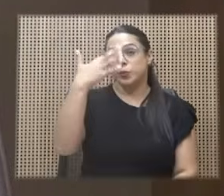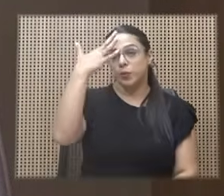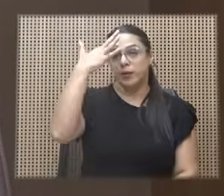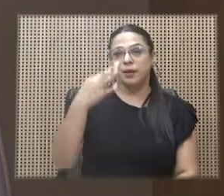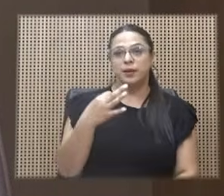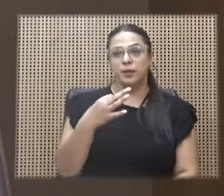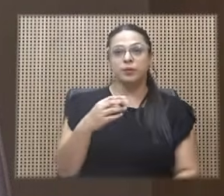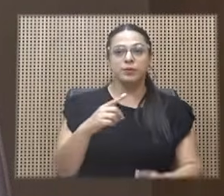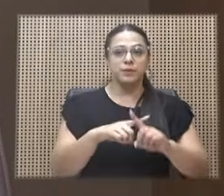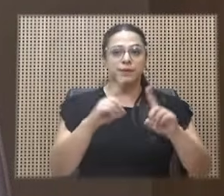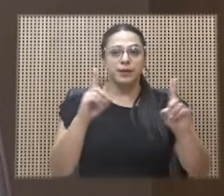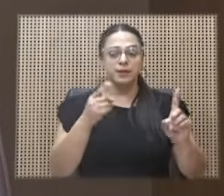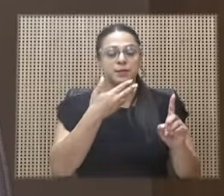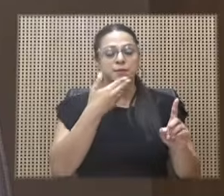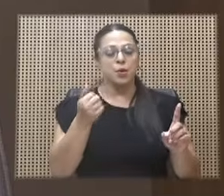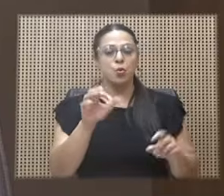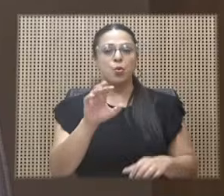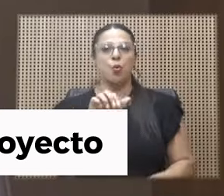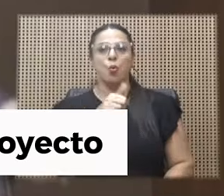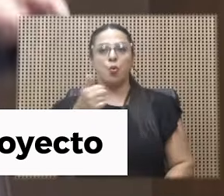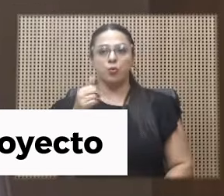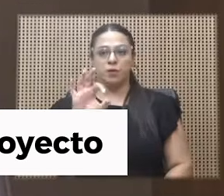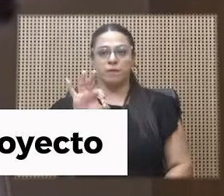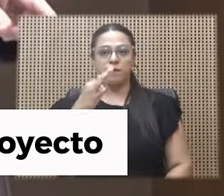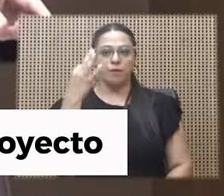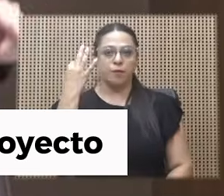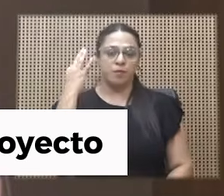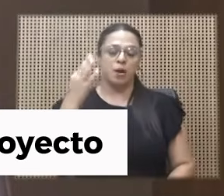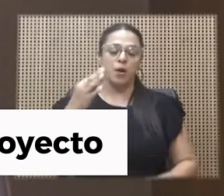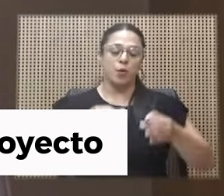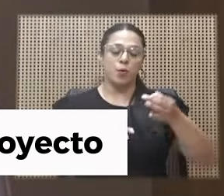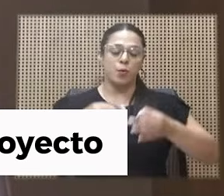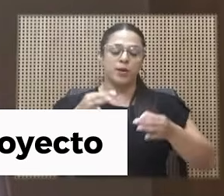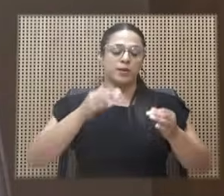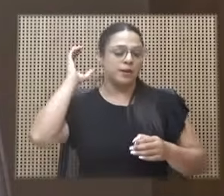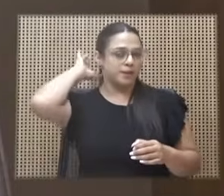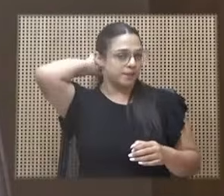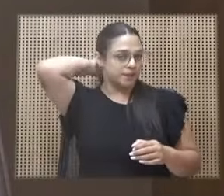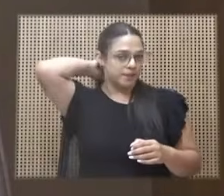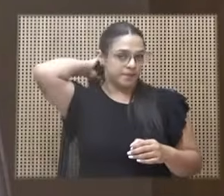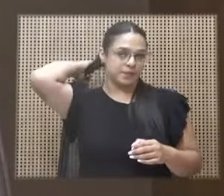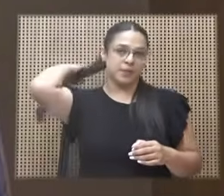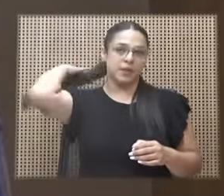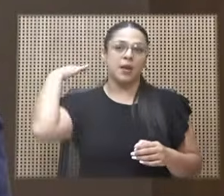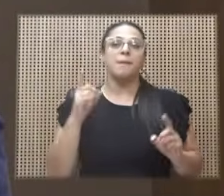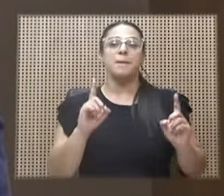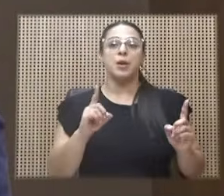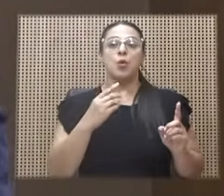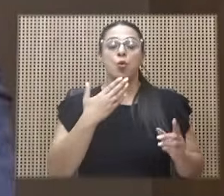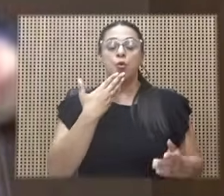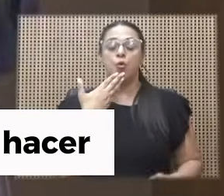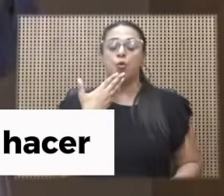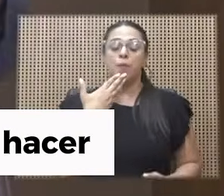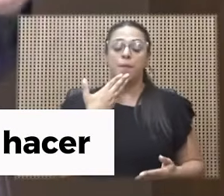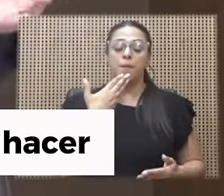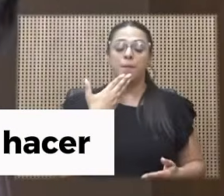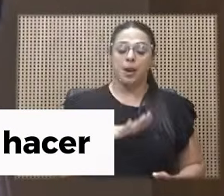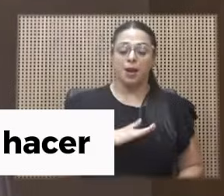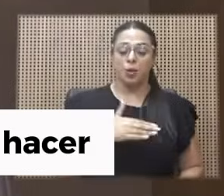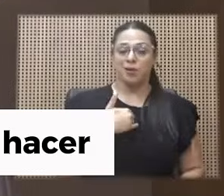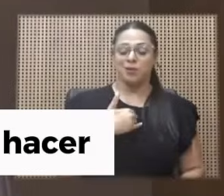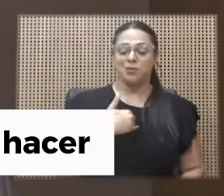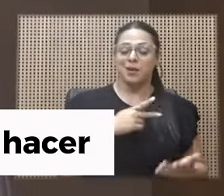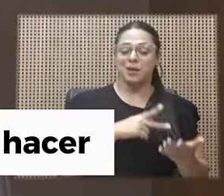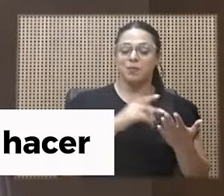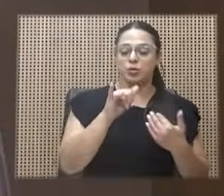y mejor otra salida jurídica. Pero dentro de lo malo que tiene el proyecto y lo bueno que se obtiene, en ese